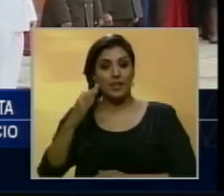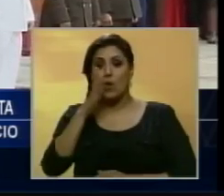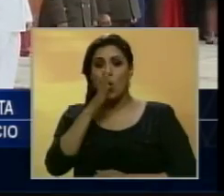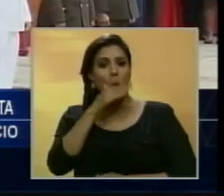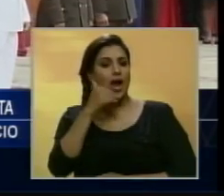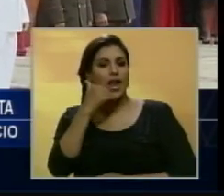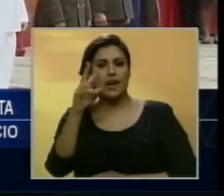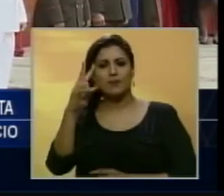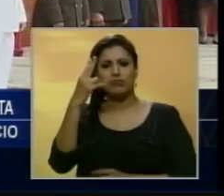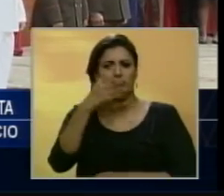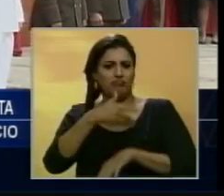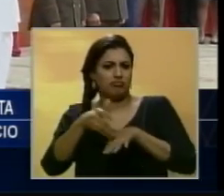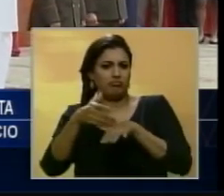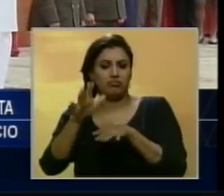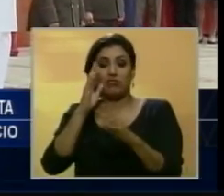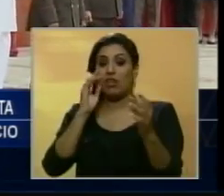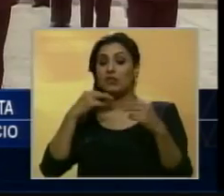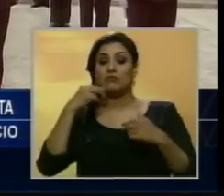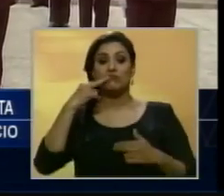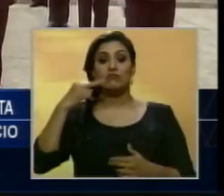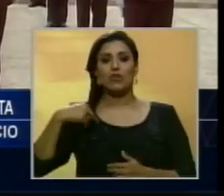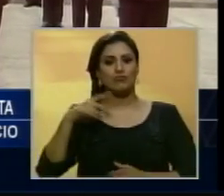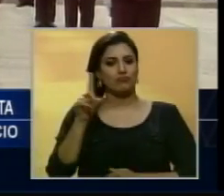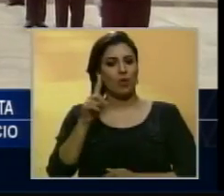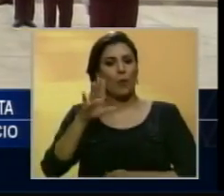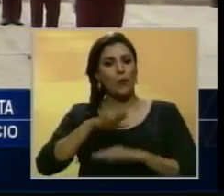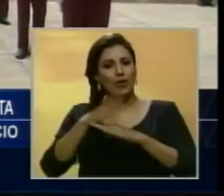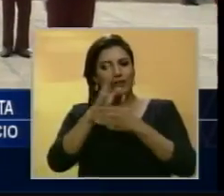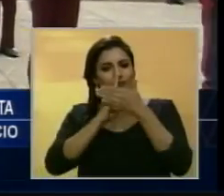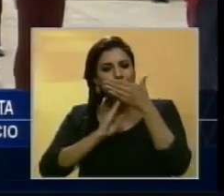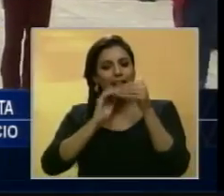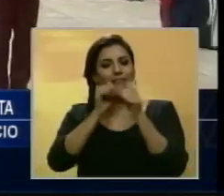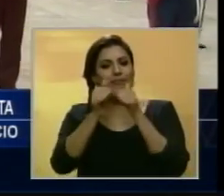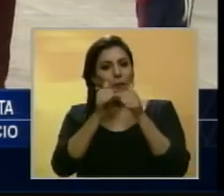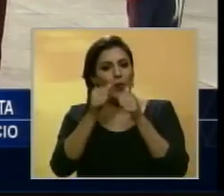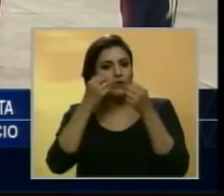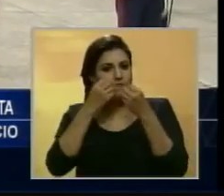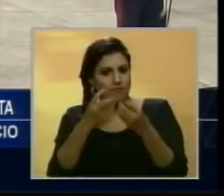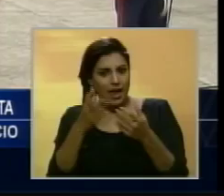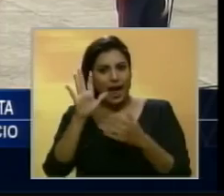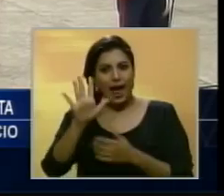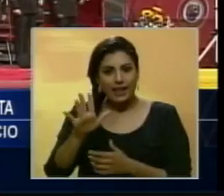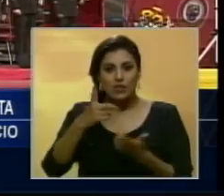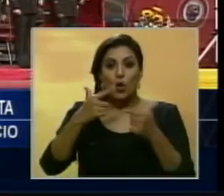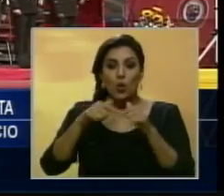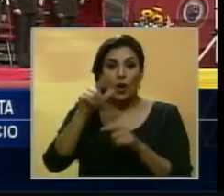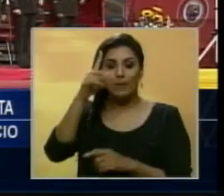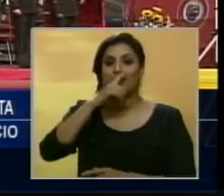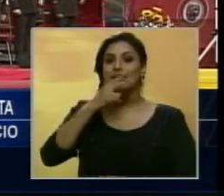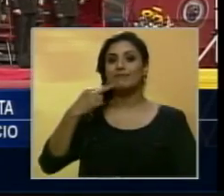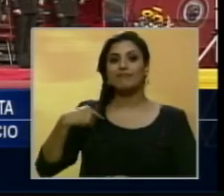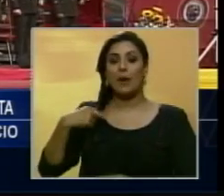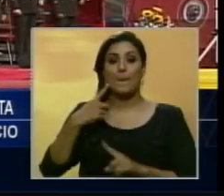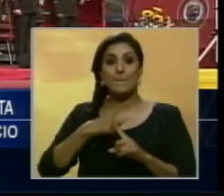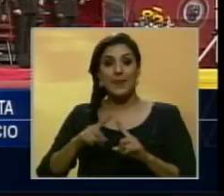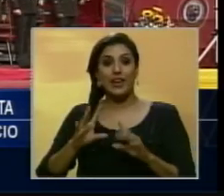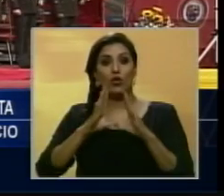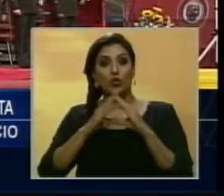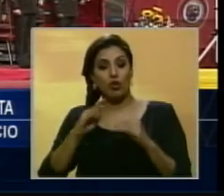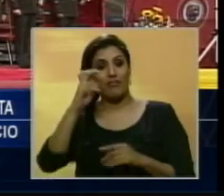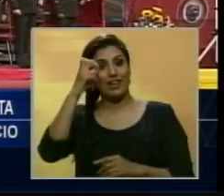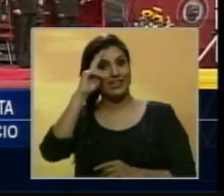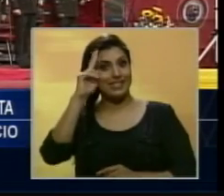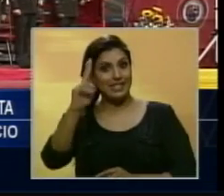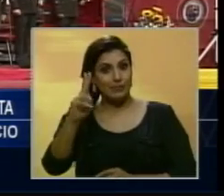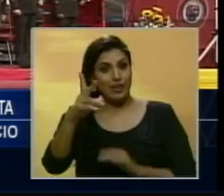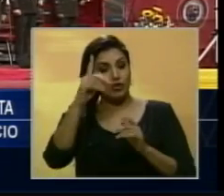existen miramientos racistas ni egocentristas, porque la humildad, el decoro y la templanza son virtudes que los identifican, pero sobre todo el